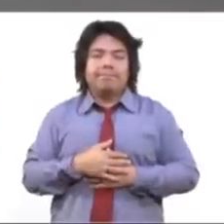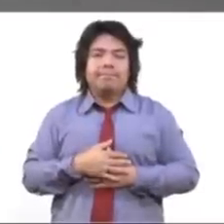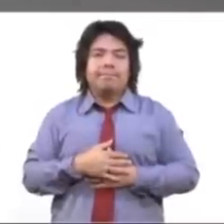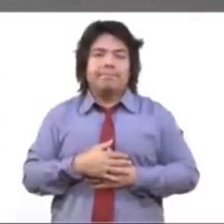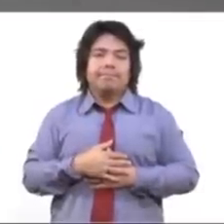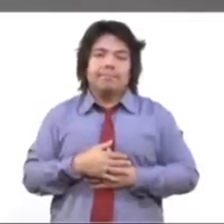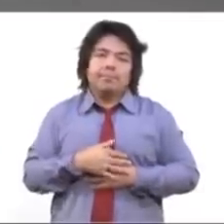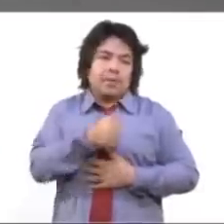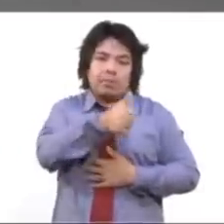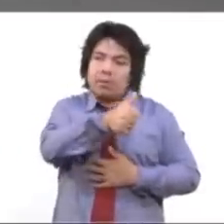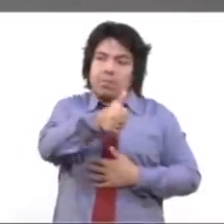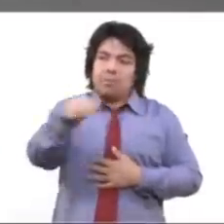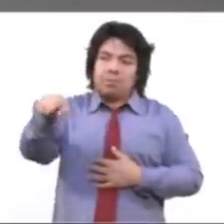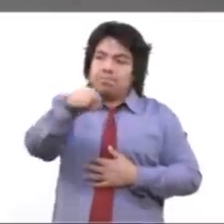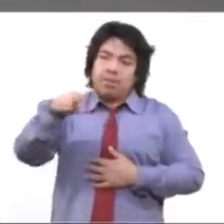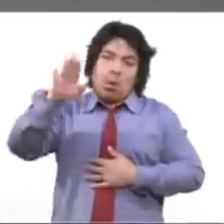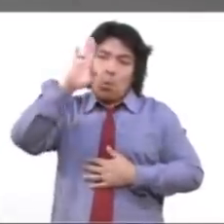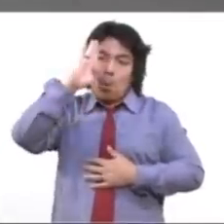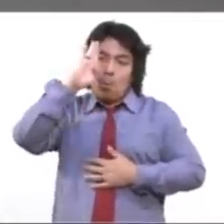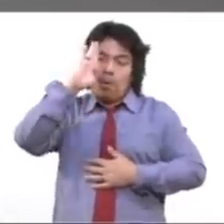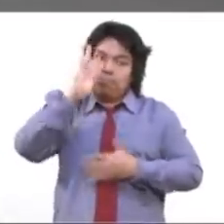que cada quien tome sus conclusiones.